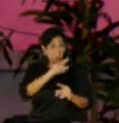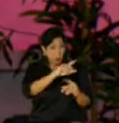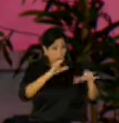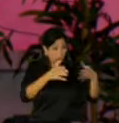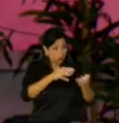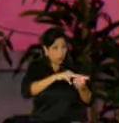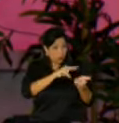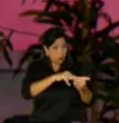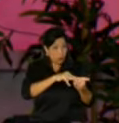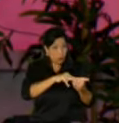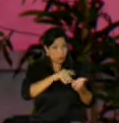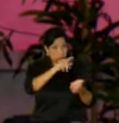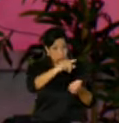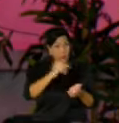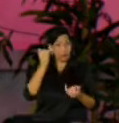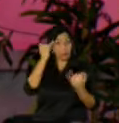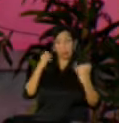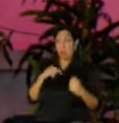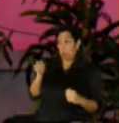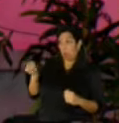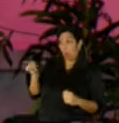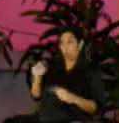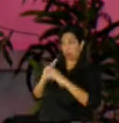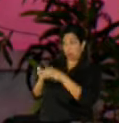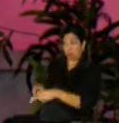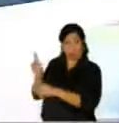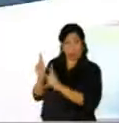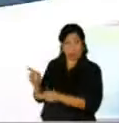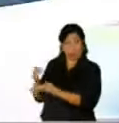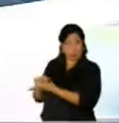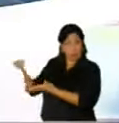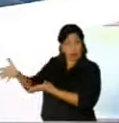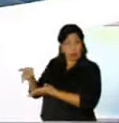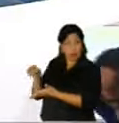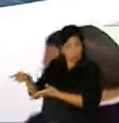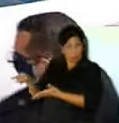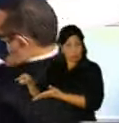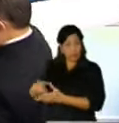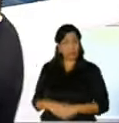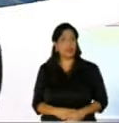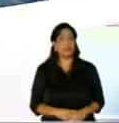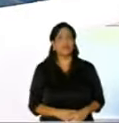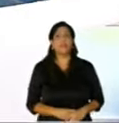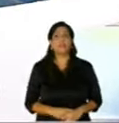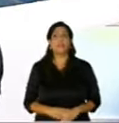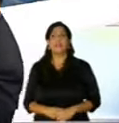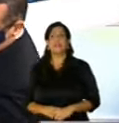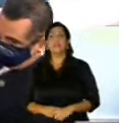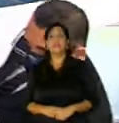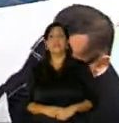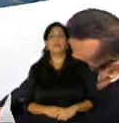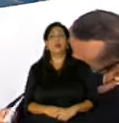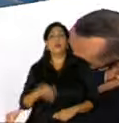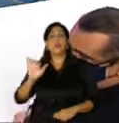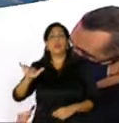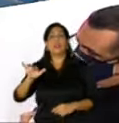en la recomendación de un suplidor para adquirir equipo médico. Mira, el Task Force está para estar